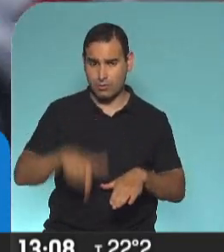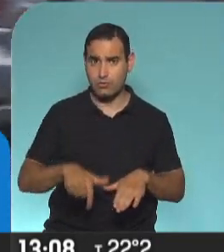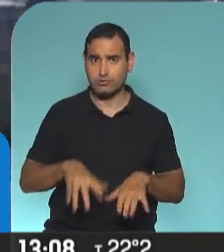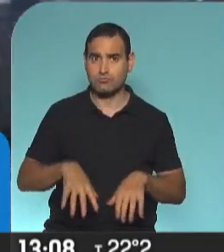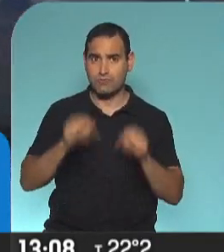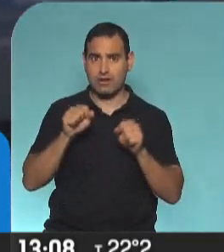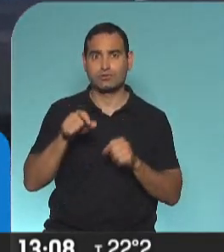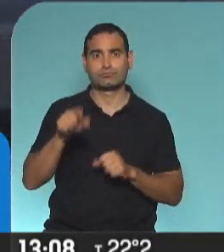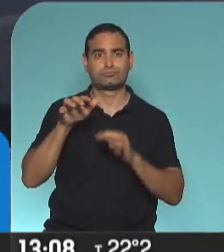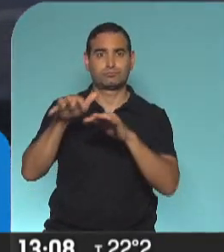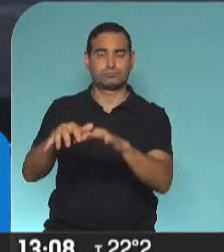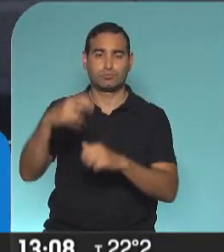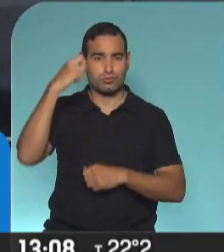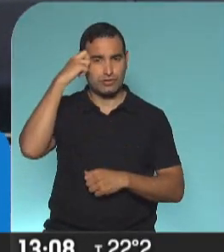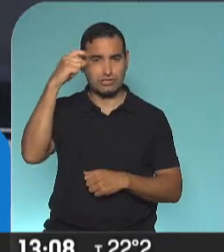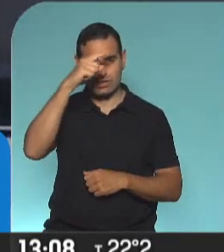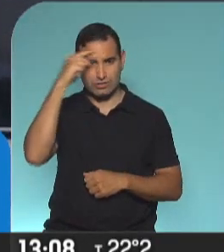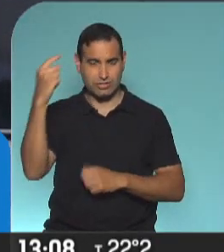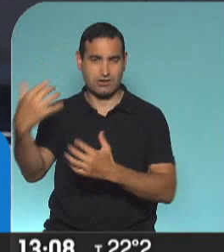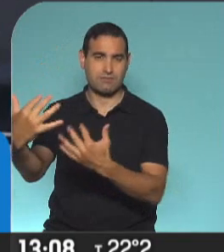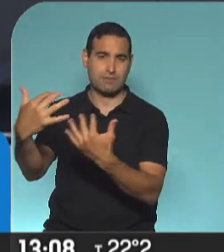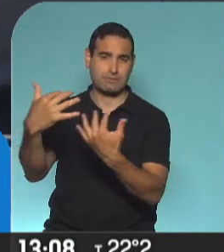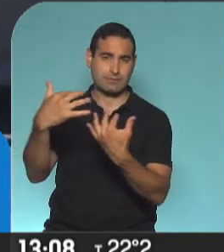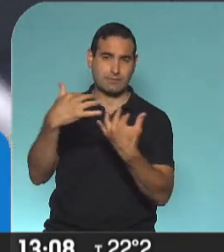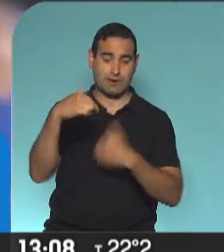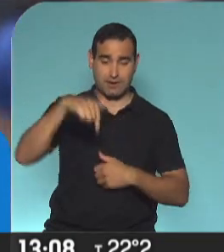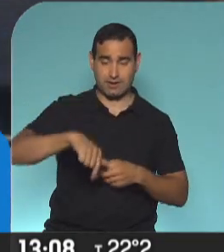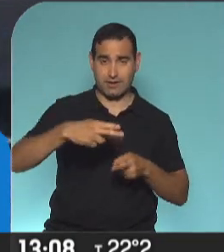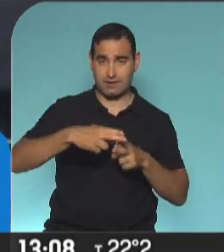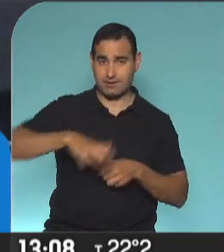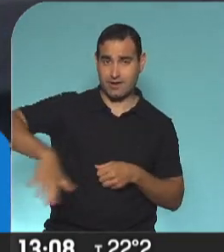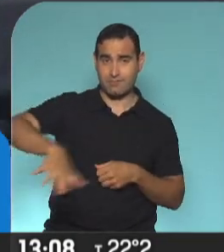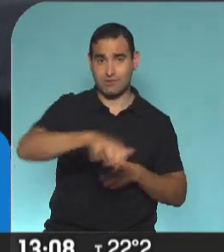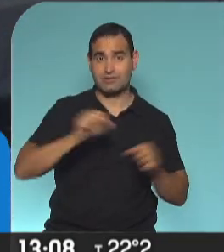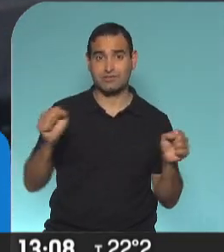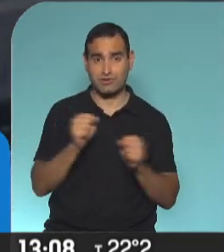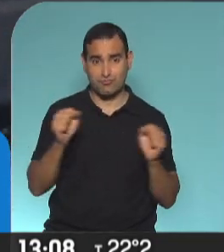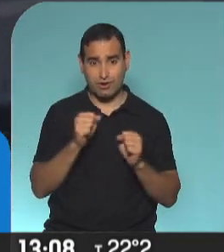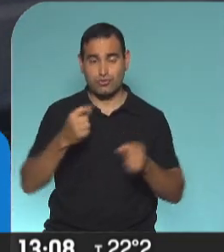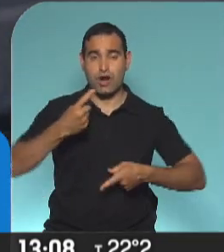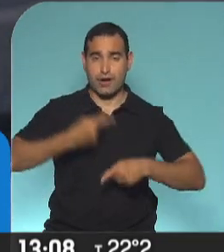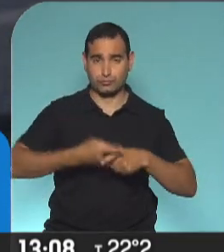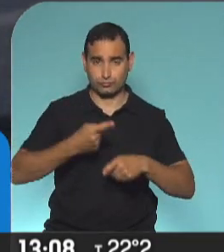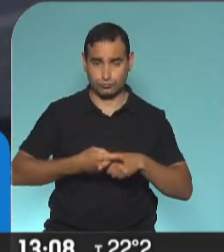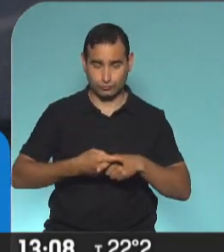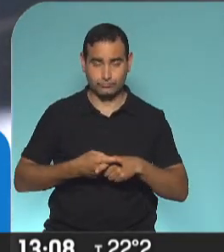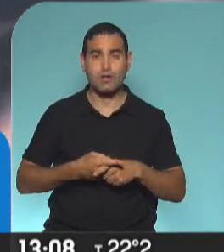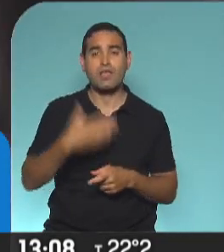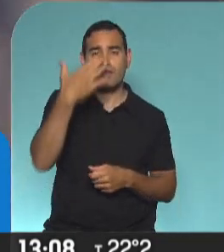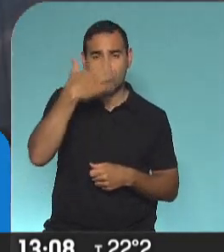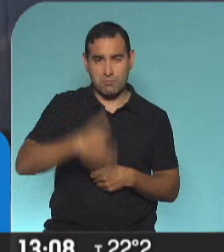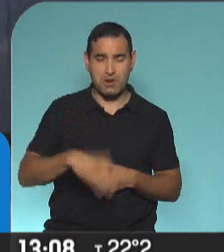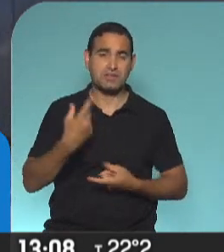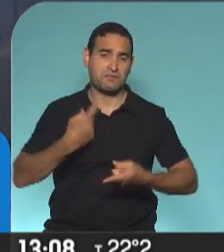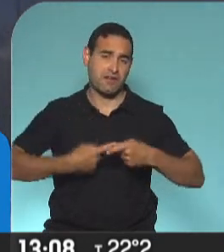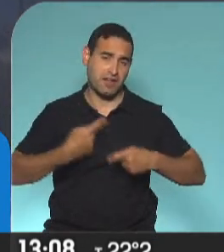en el Congreso Nacional y han venido marchando, y al llegar aquí a la Plaza de Mayo van a realizar un acto. Luego habrá un